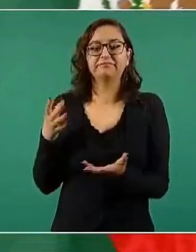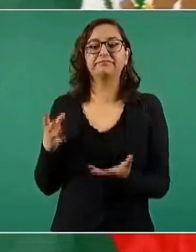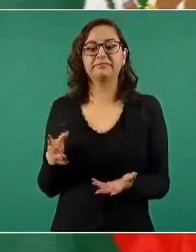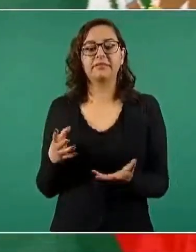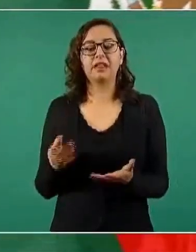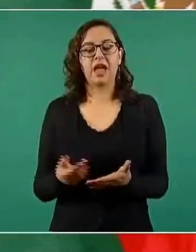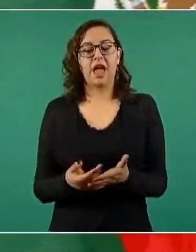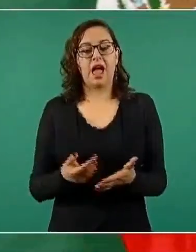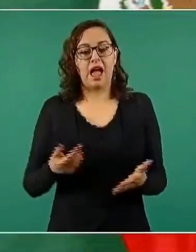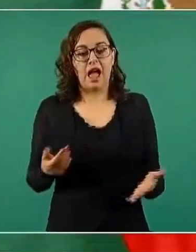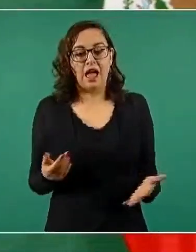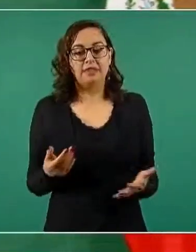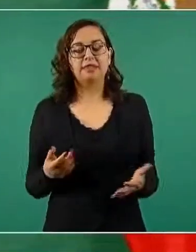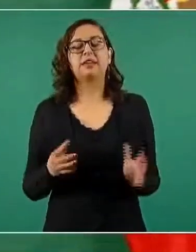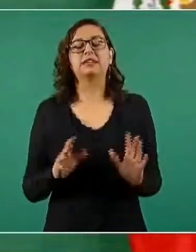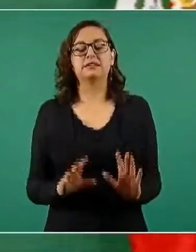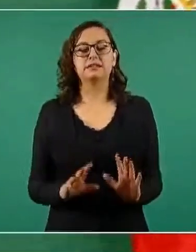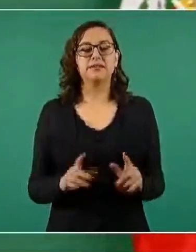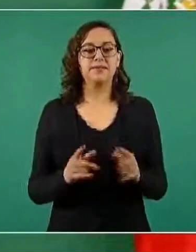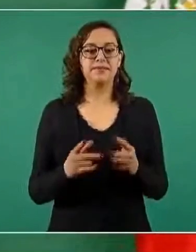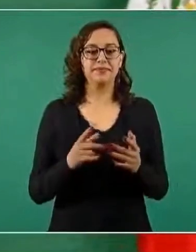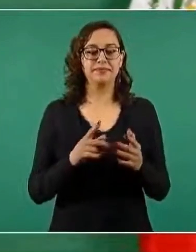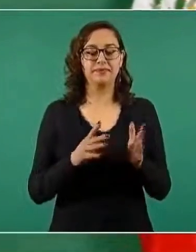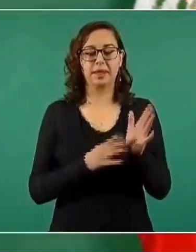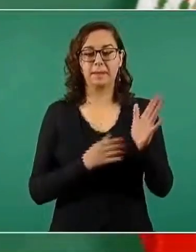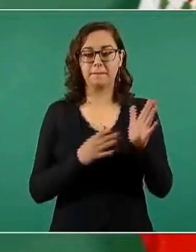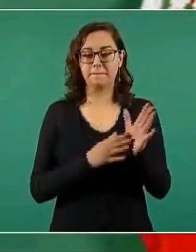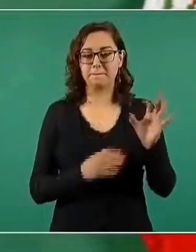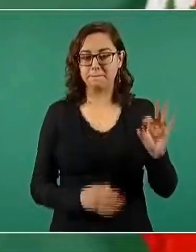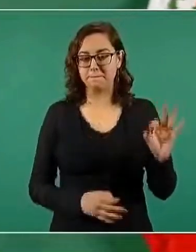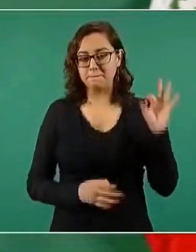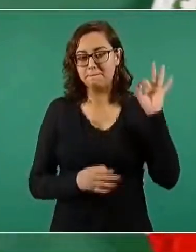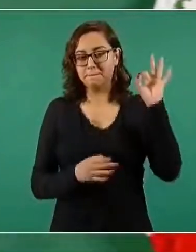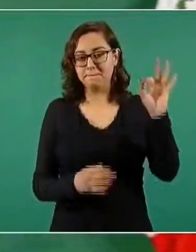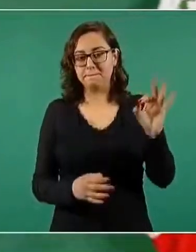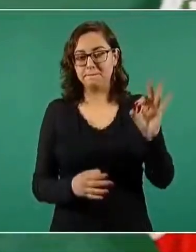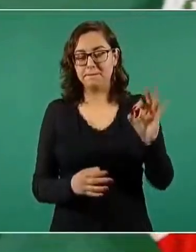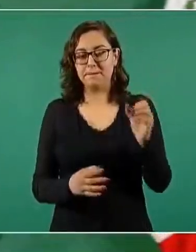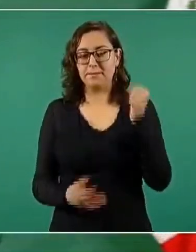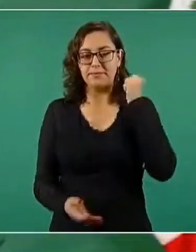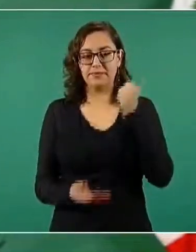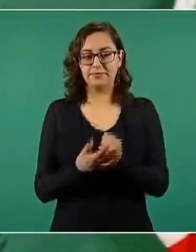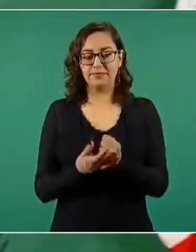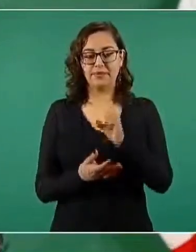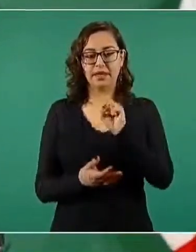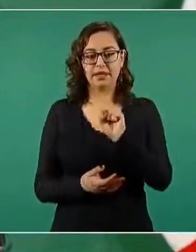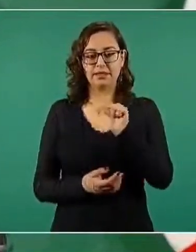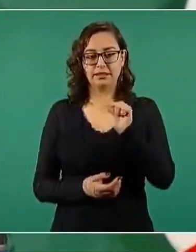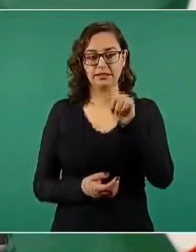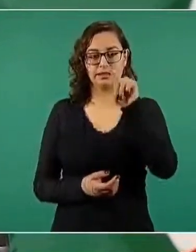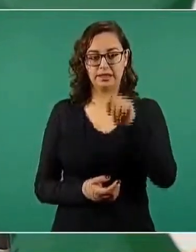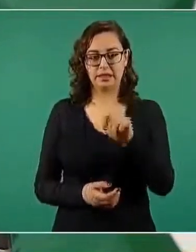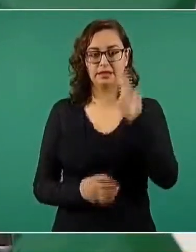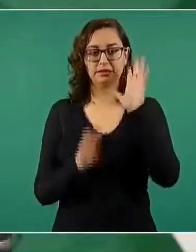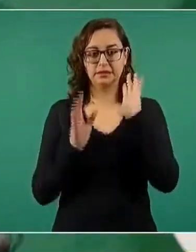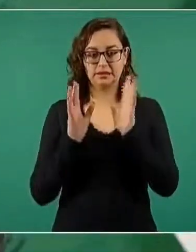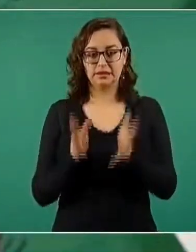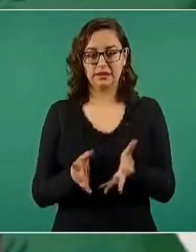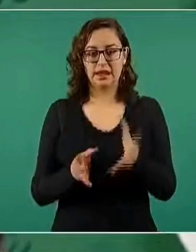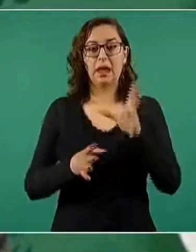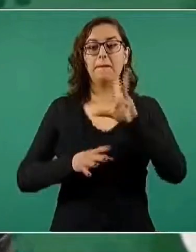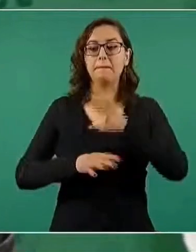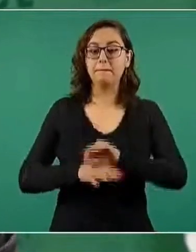negociando con sus oficios de autorización que les daba Hacienda, con los presidentes municipales.